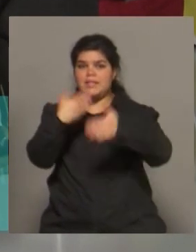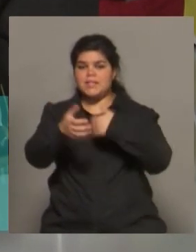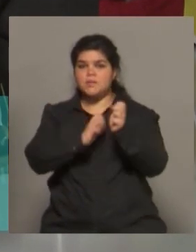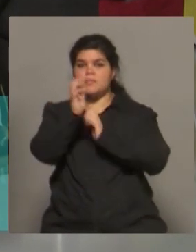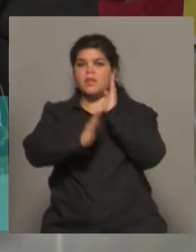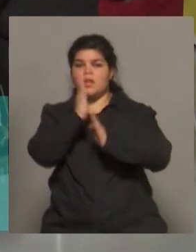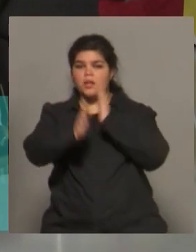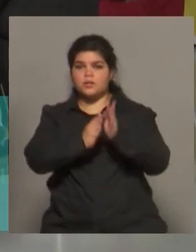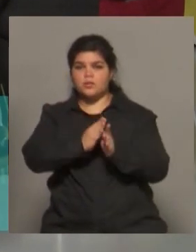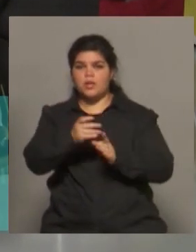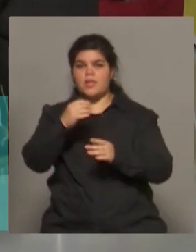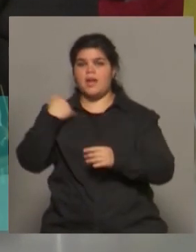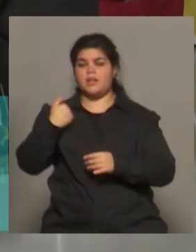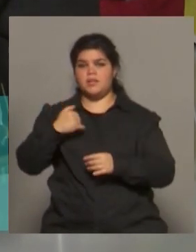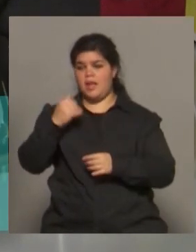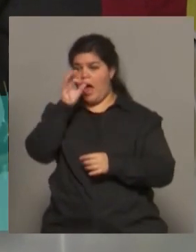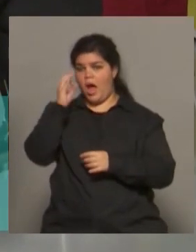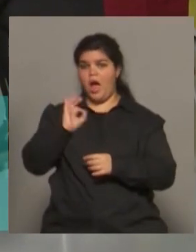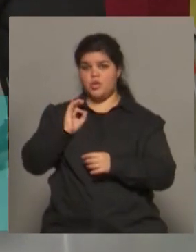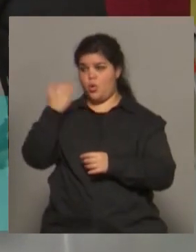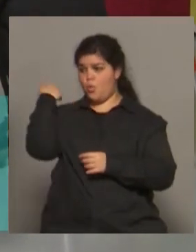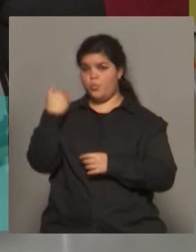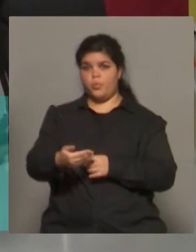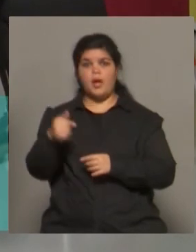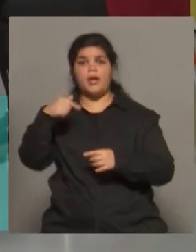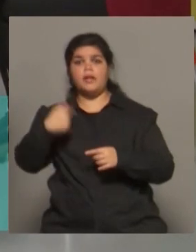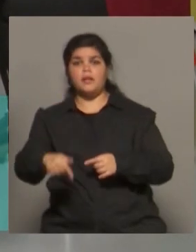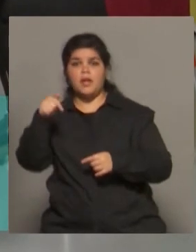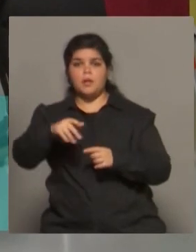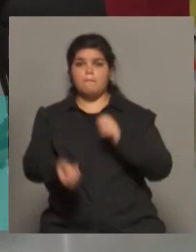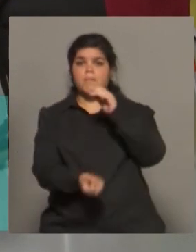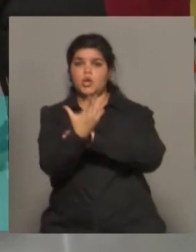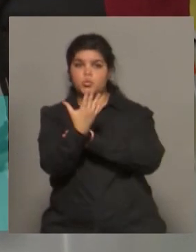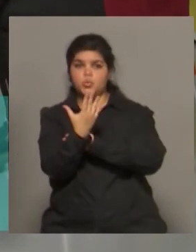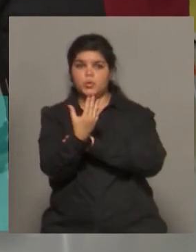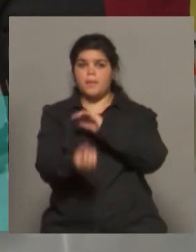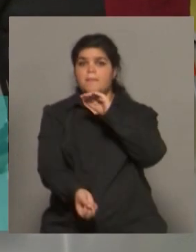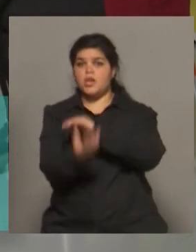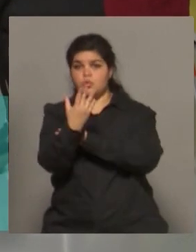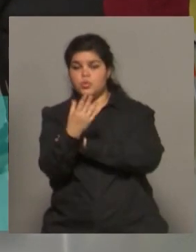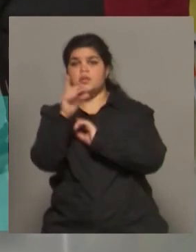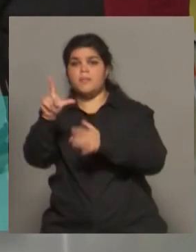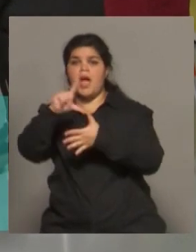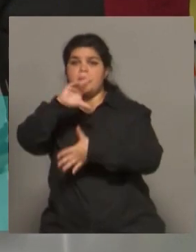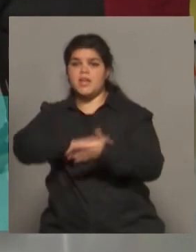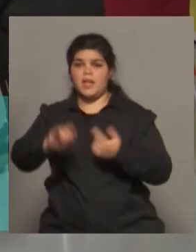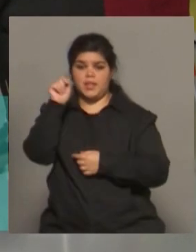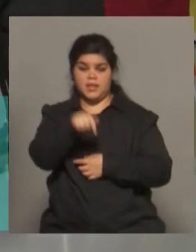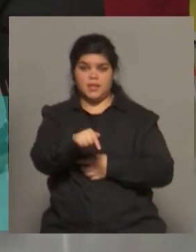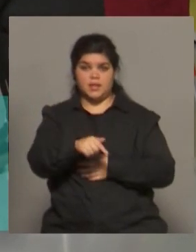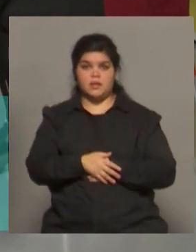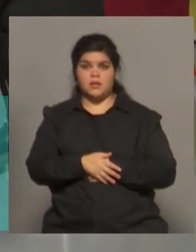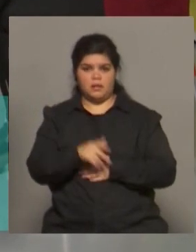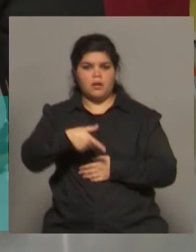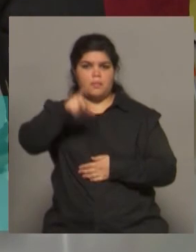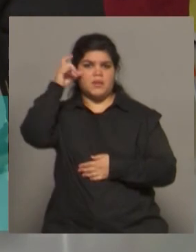Argentina en los últimos años, toda la producción la colocó en gran parte en el Mercosur. Bien. En el Mercosur y en América Latina sobre todo. Y hay